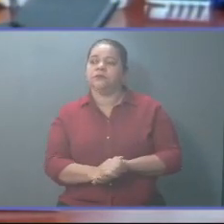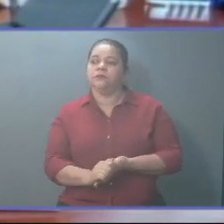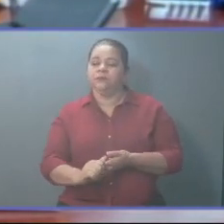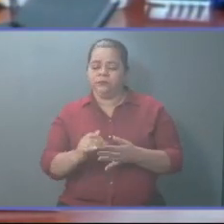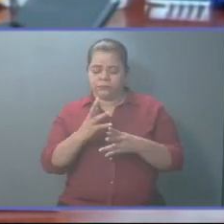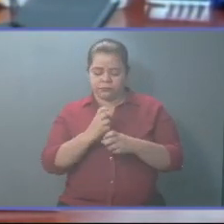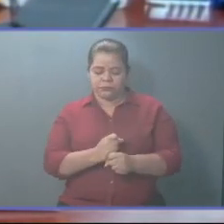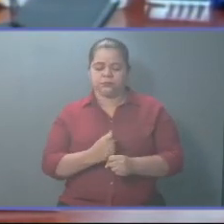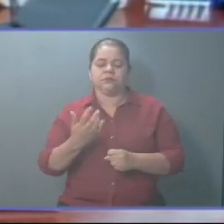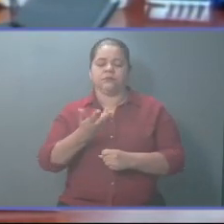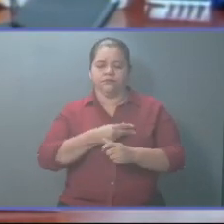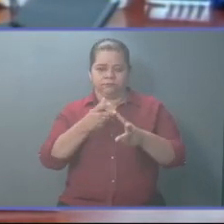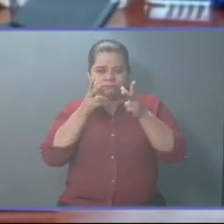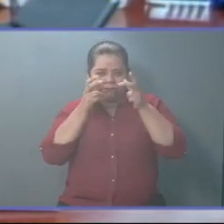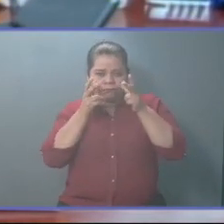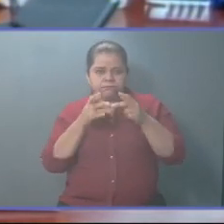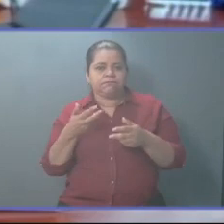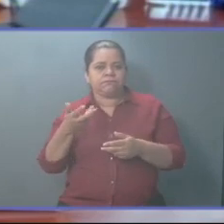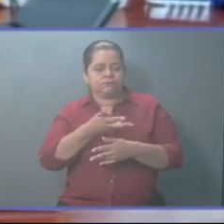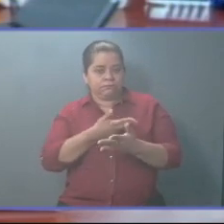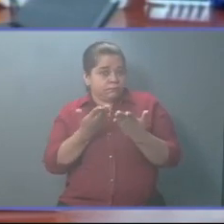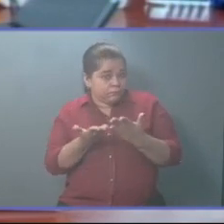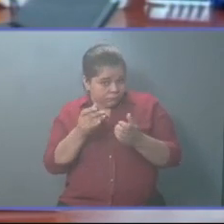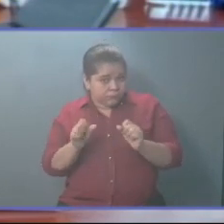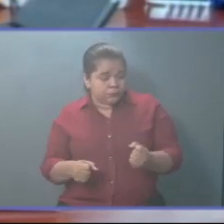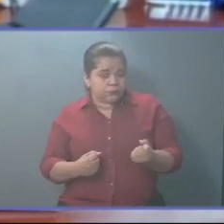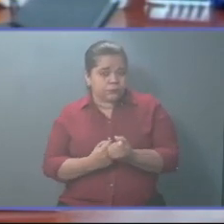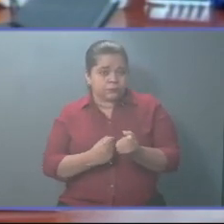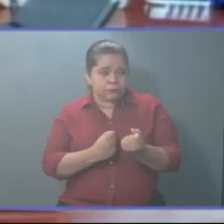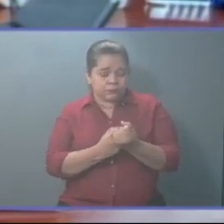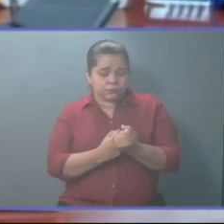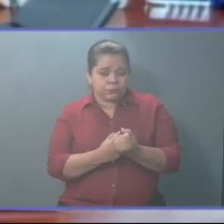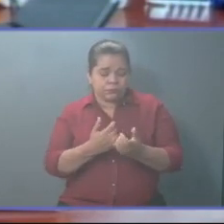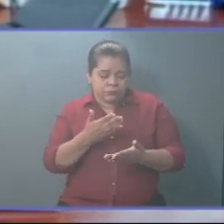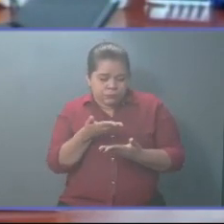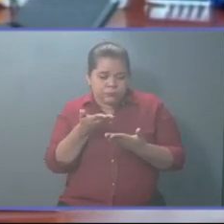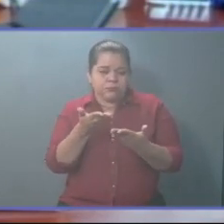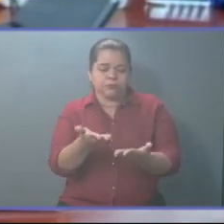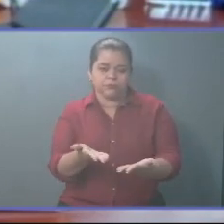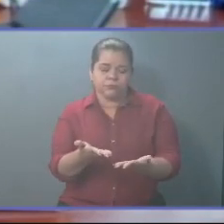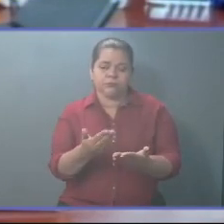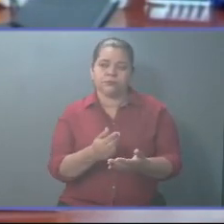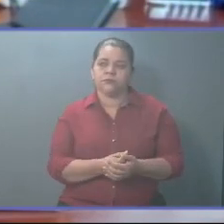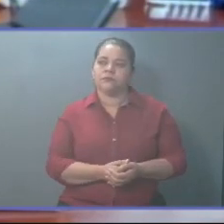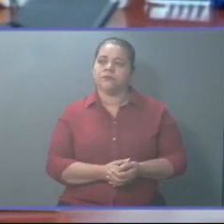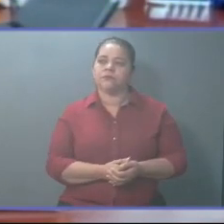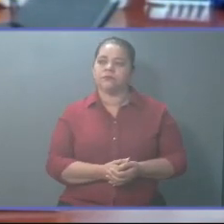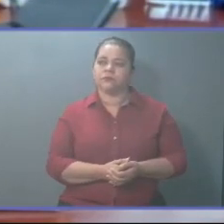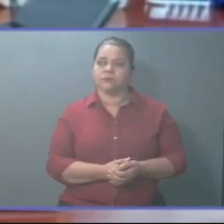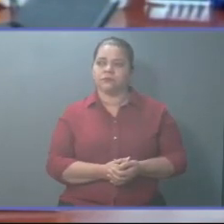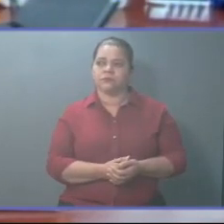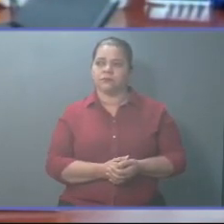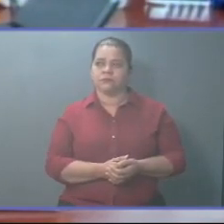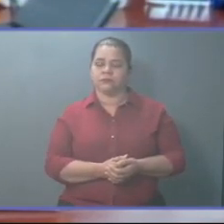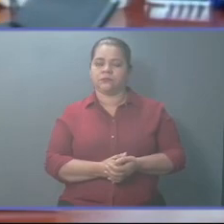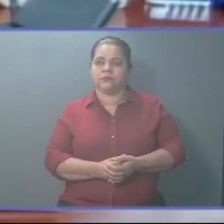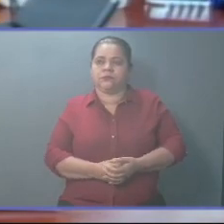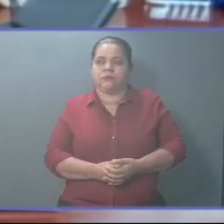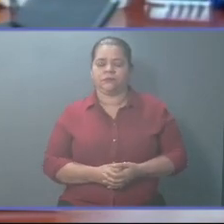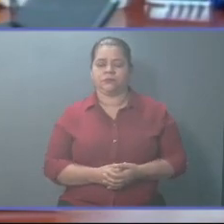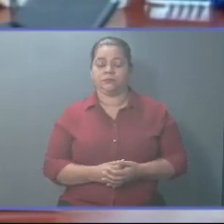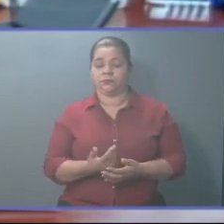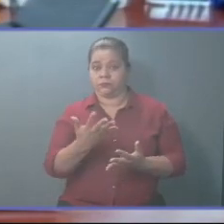y vamos a estar muy atentos en lo que podamos también contribuir, colaborar a esto y